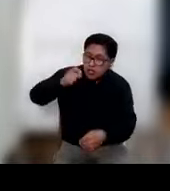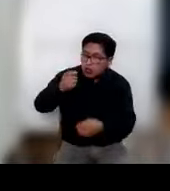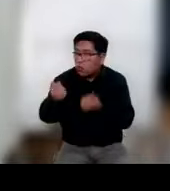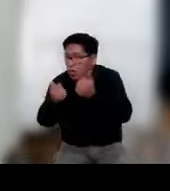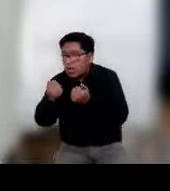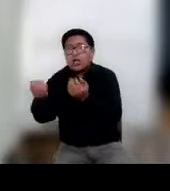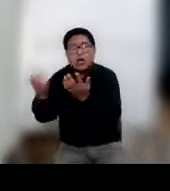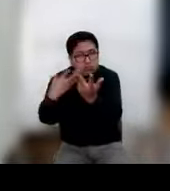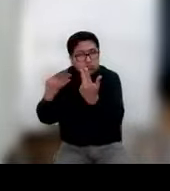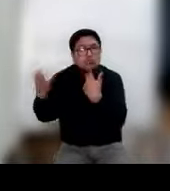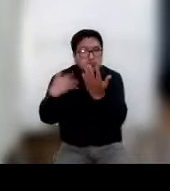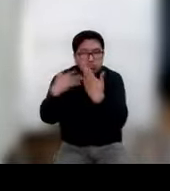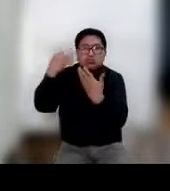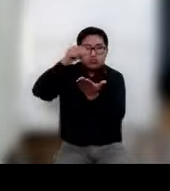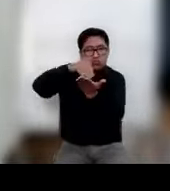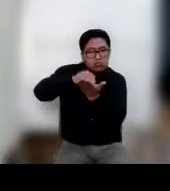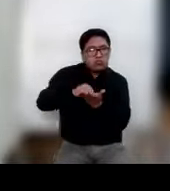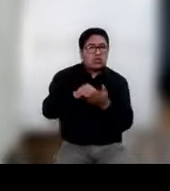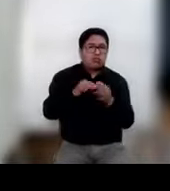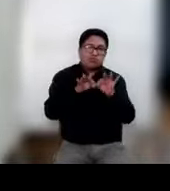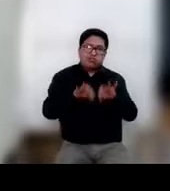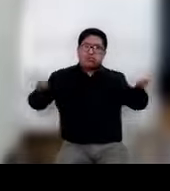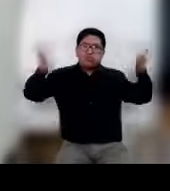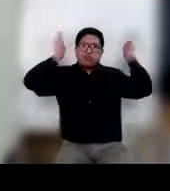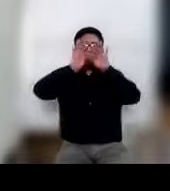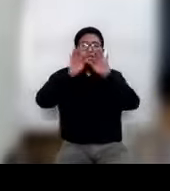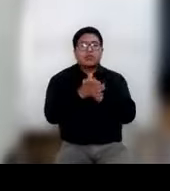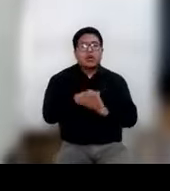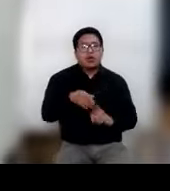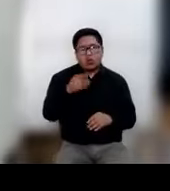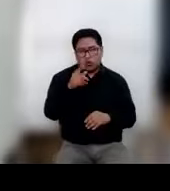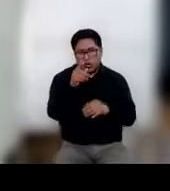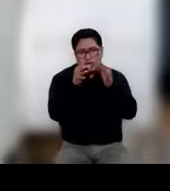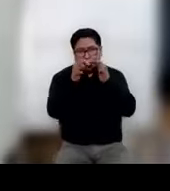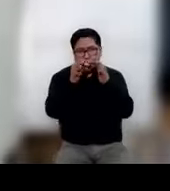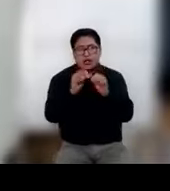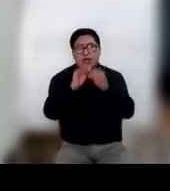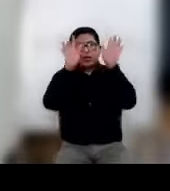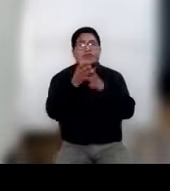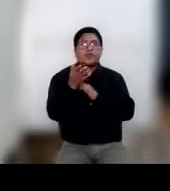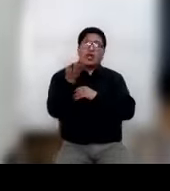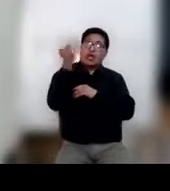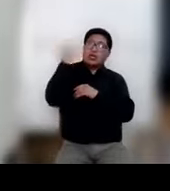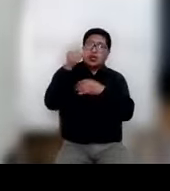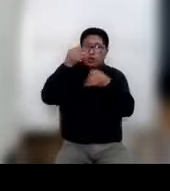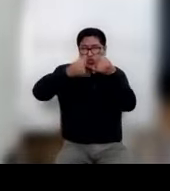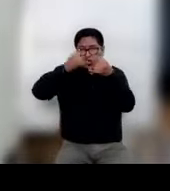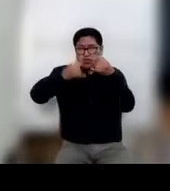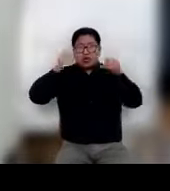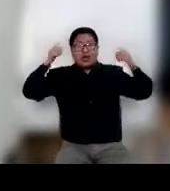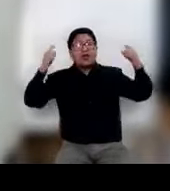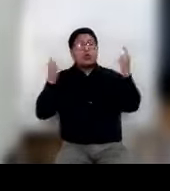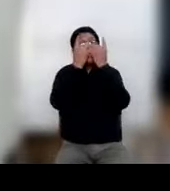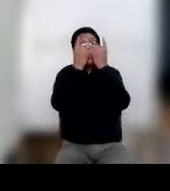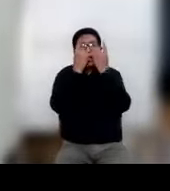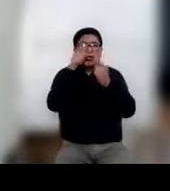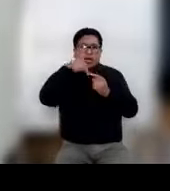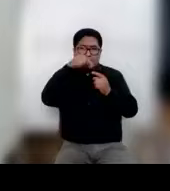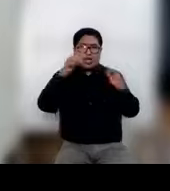y aquí yo quiero resaltar a goiás y subrayar lo que ellos dijeron en el último encuentro que tuvimos en la ciudad de la paz